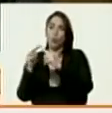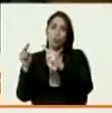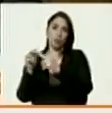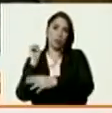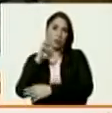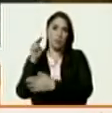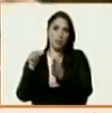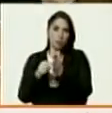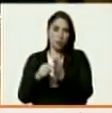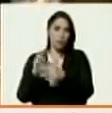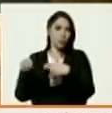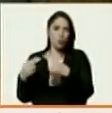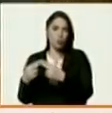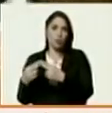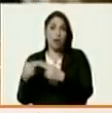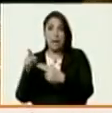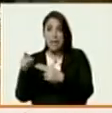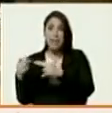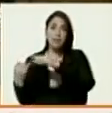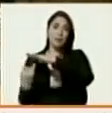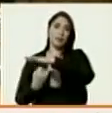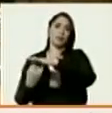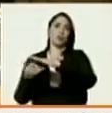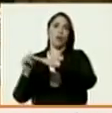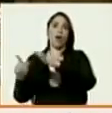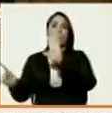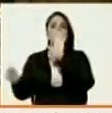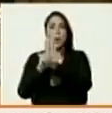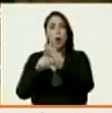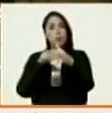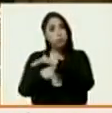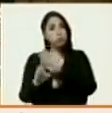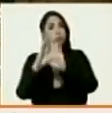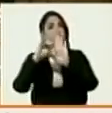Jamás. Es una institución contemplada aquí.